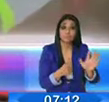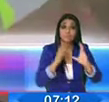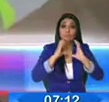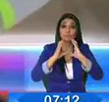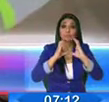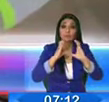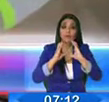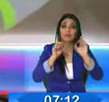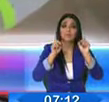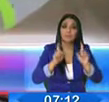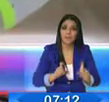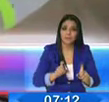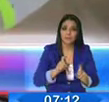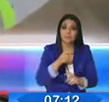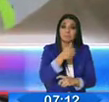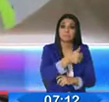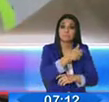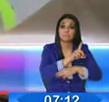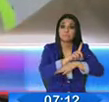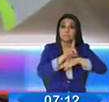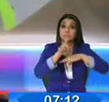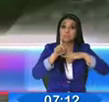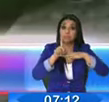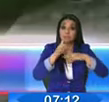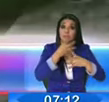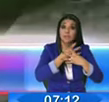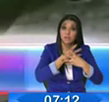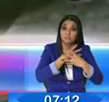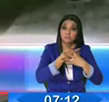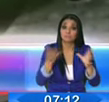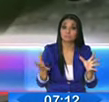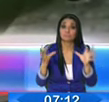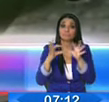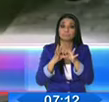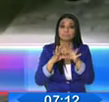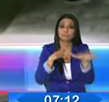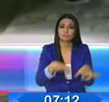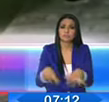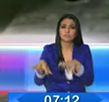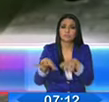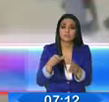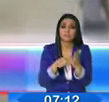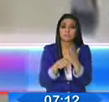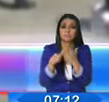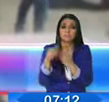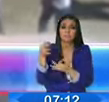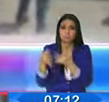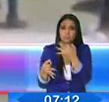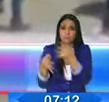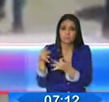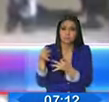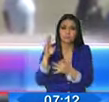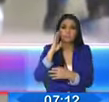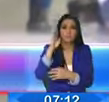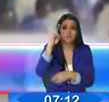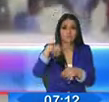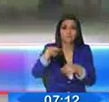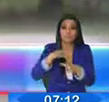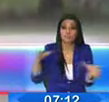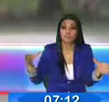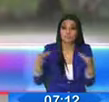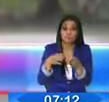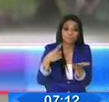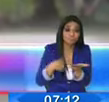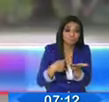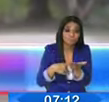deberá resolver tanto la directora del crs en coordinación con el ministerio de justicia y policía nacional para tomar